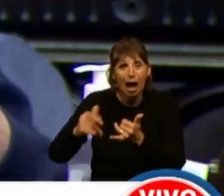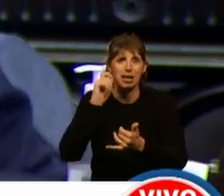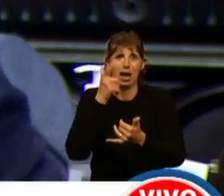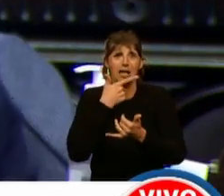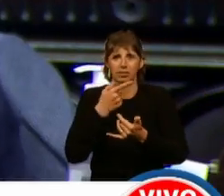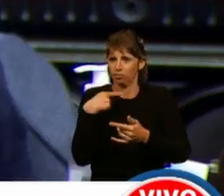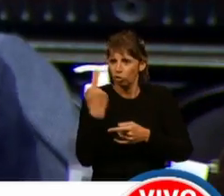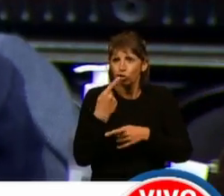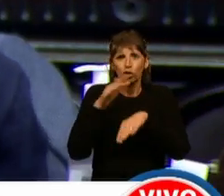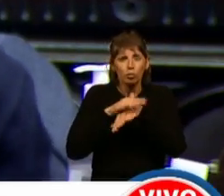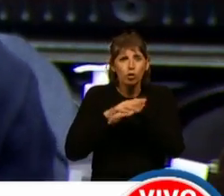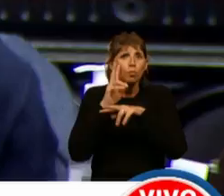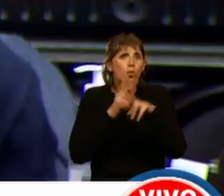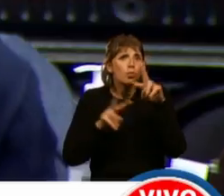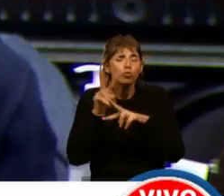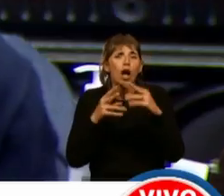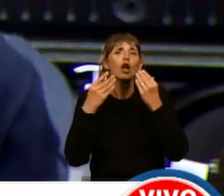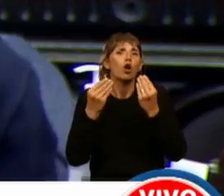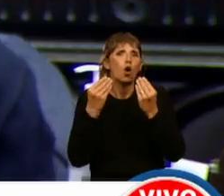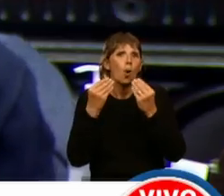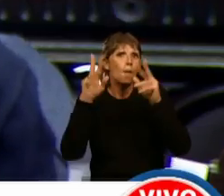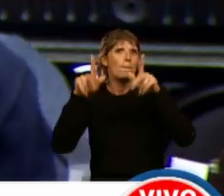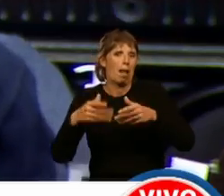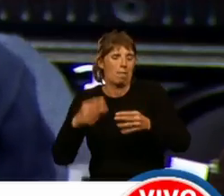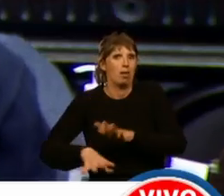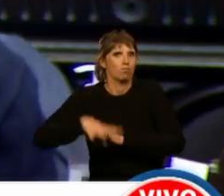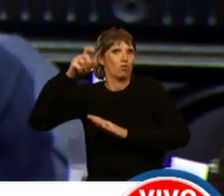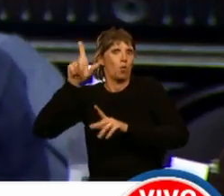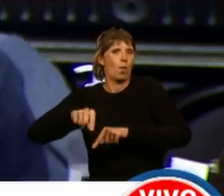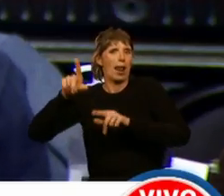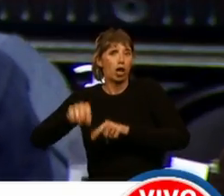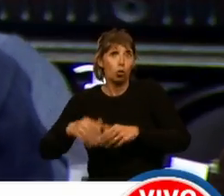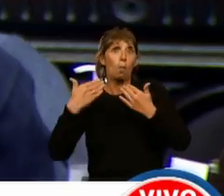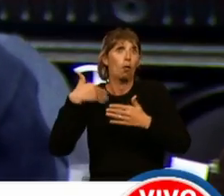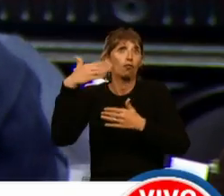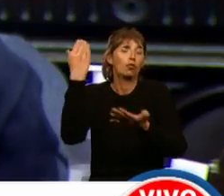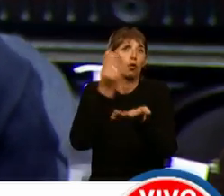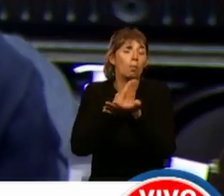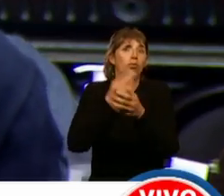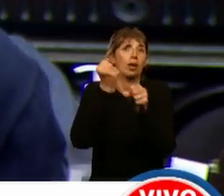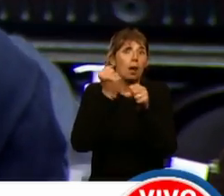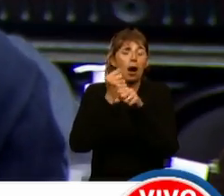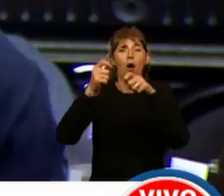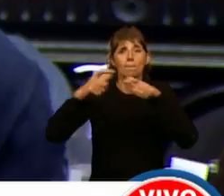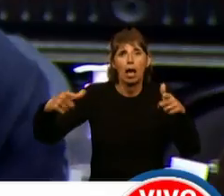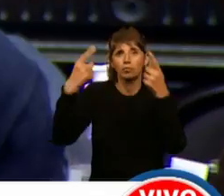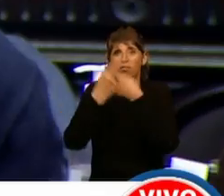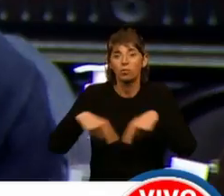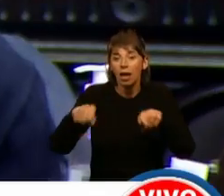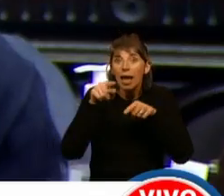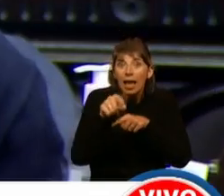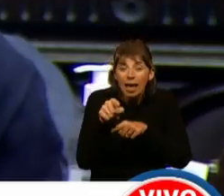tienen que financiar los consumidores finales pero hay un negocio potencial puesto de trabajo posibilidad de futuro esta salida